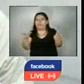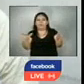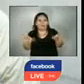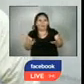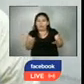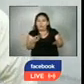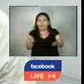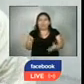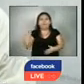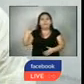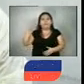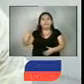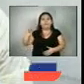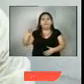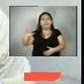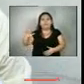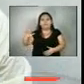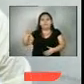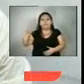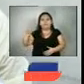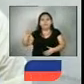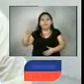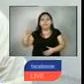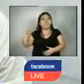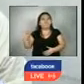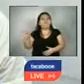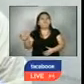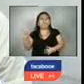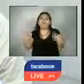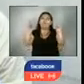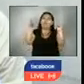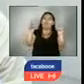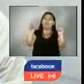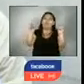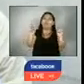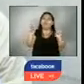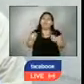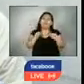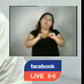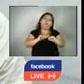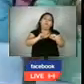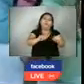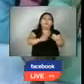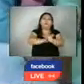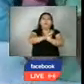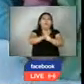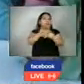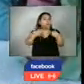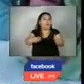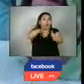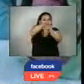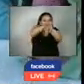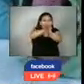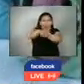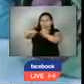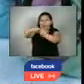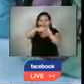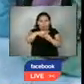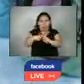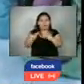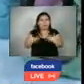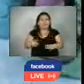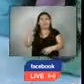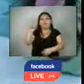consolidado de 131 casos con protocolo COVID que han sido sepultados, o sea,